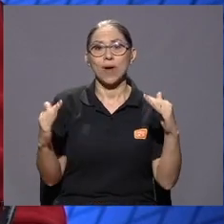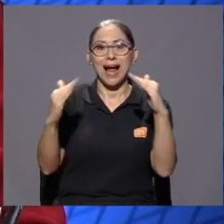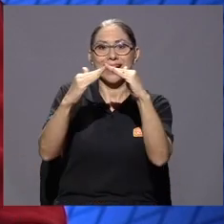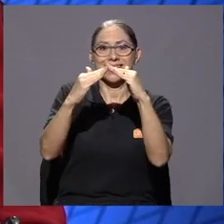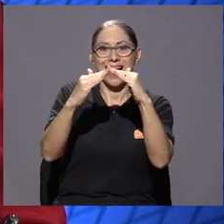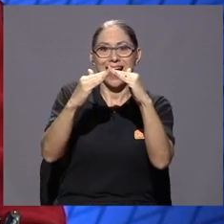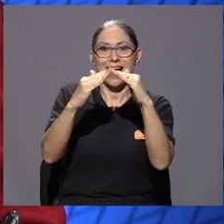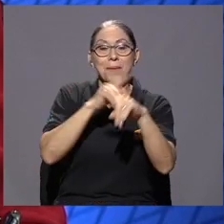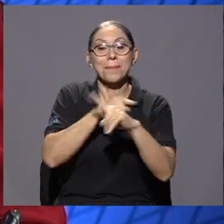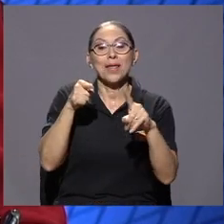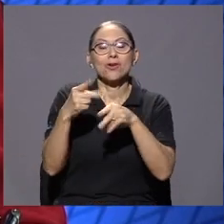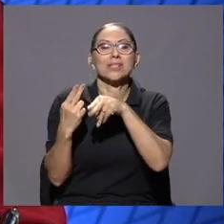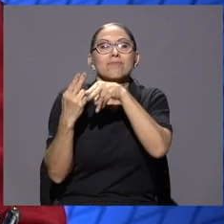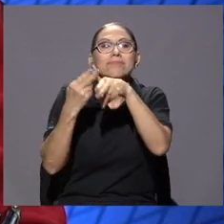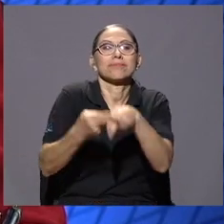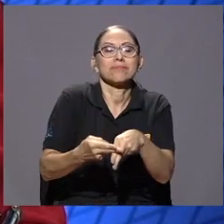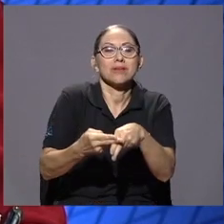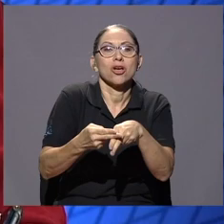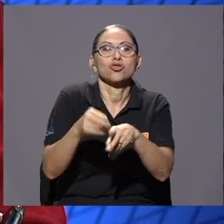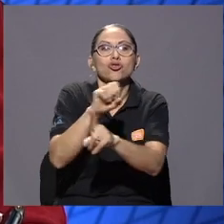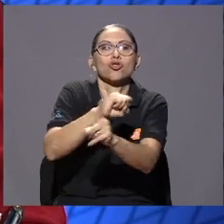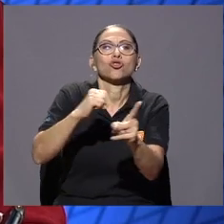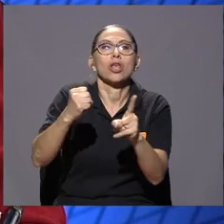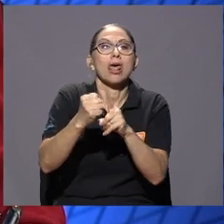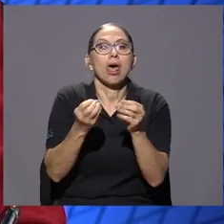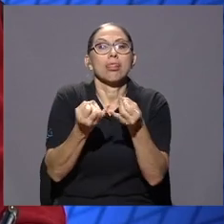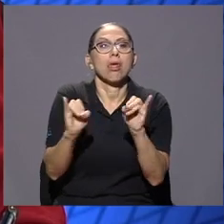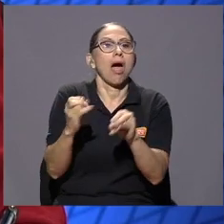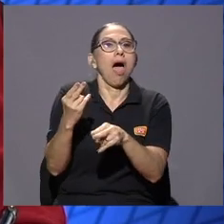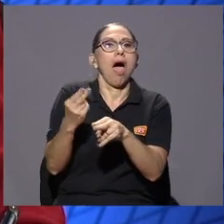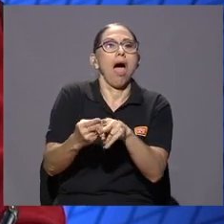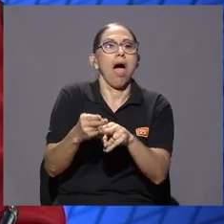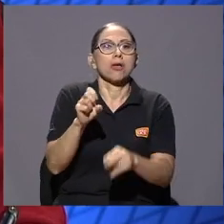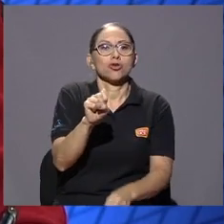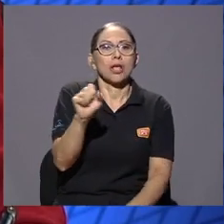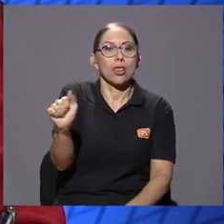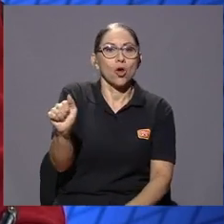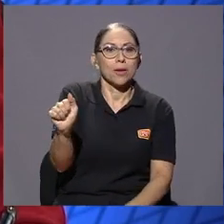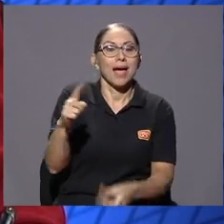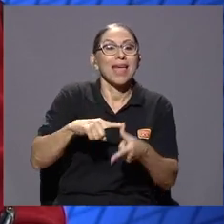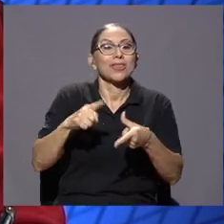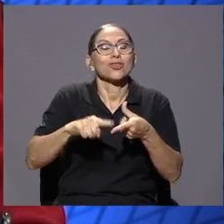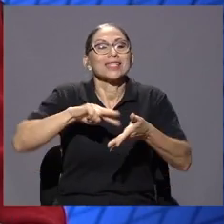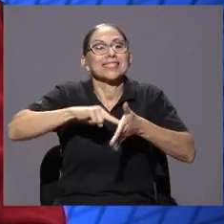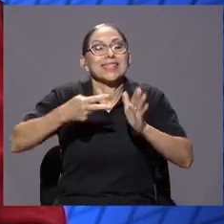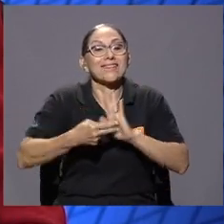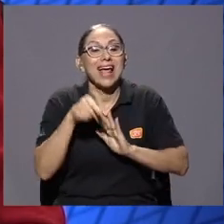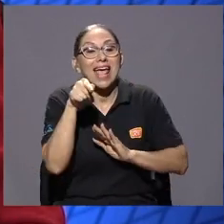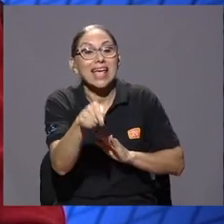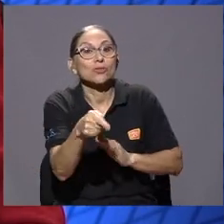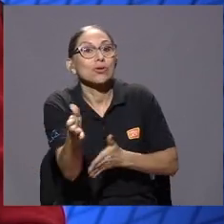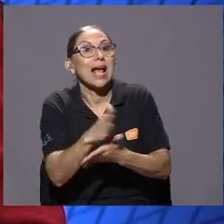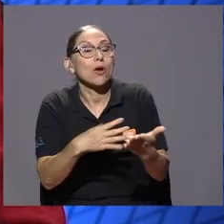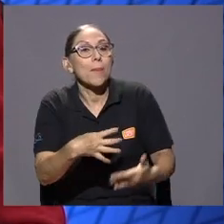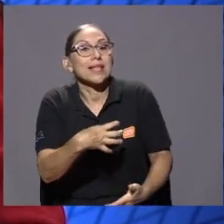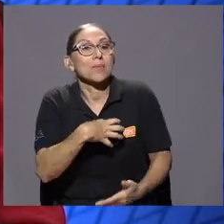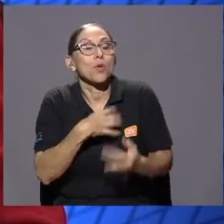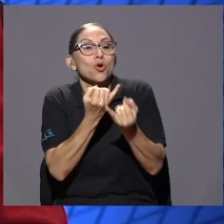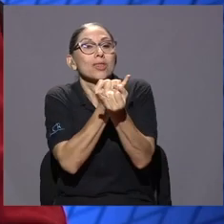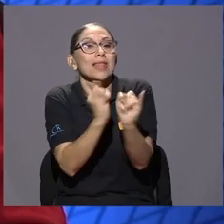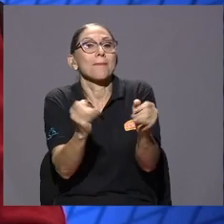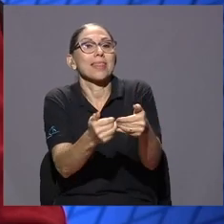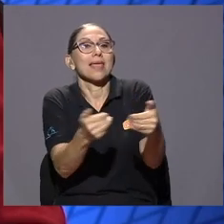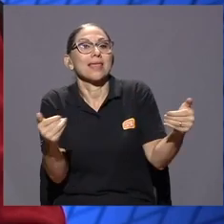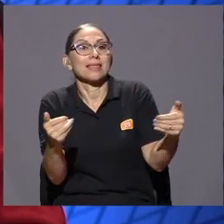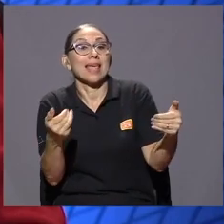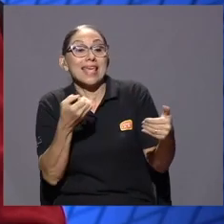de una sociedad anónima. Entonces ahí ya eso es un patrimonio independiente. Hay que entender que esa finca o casa que está